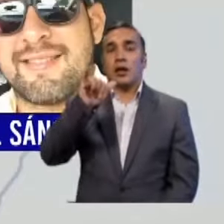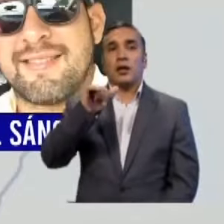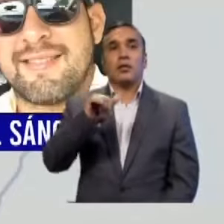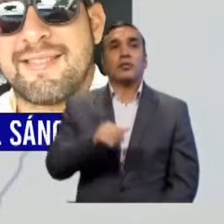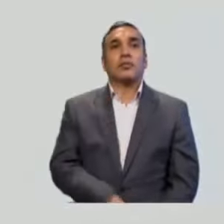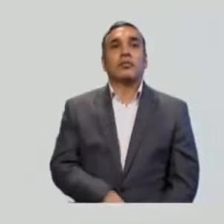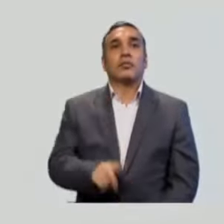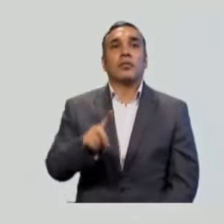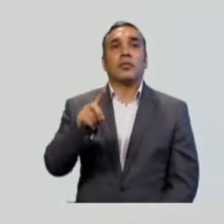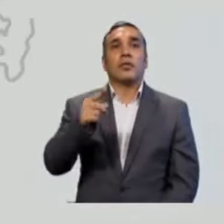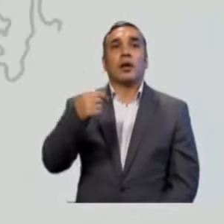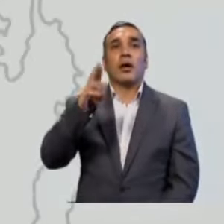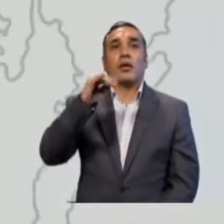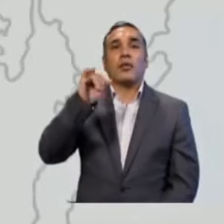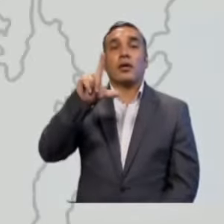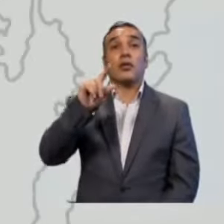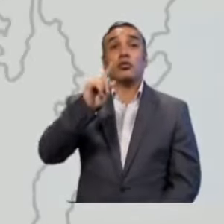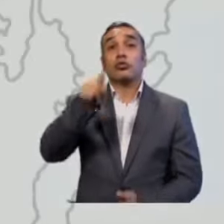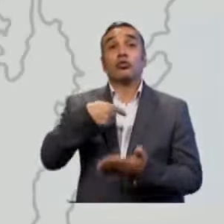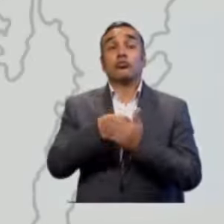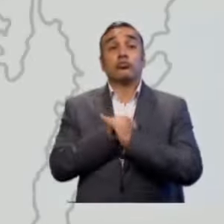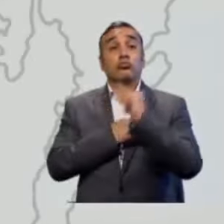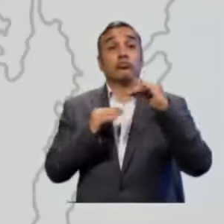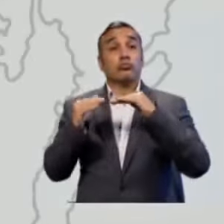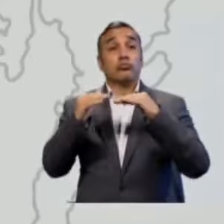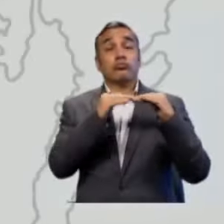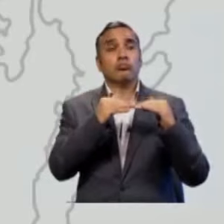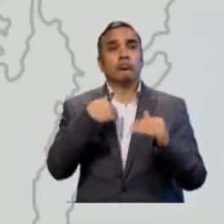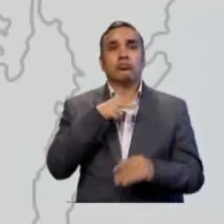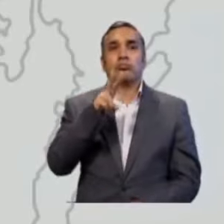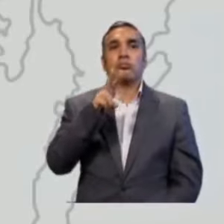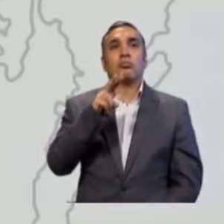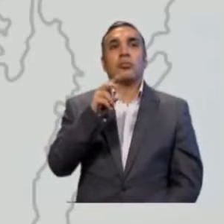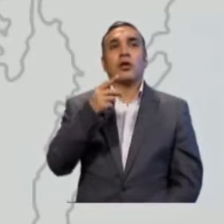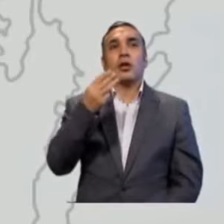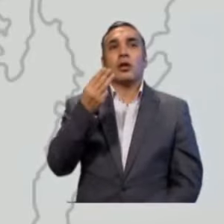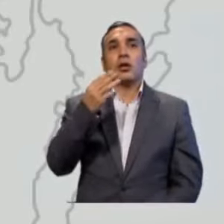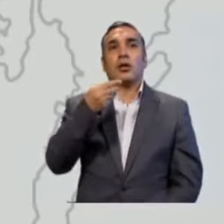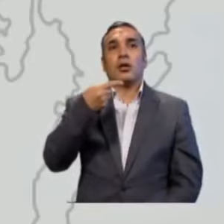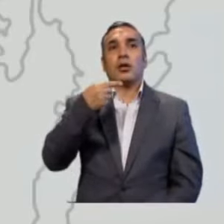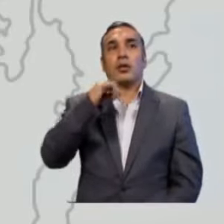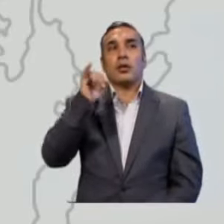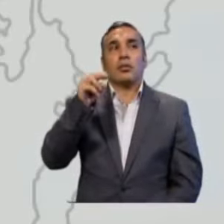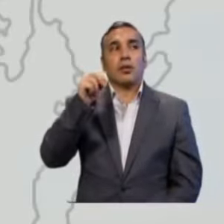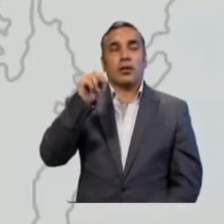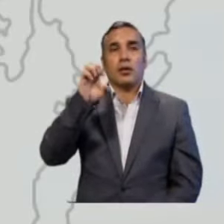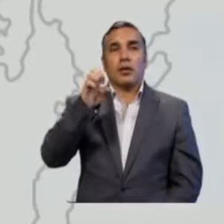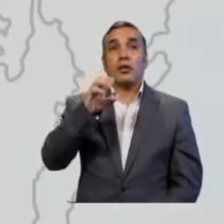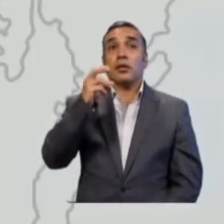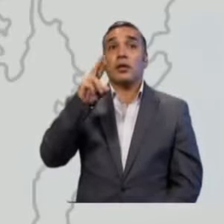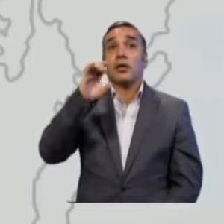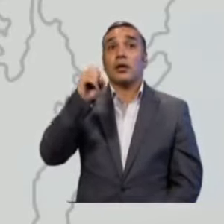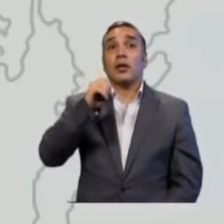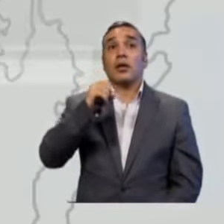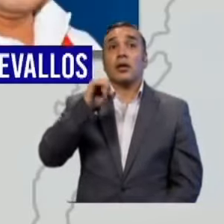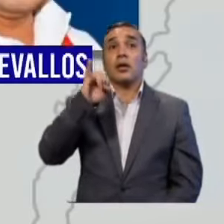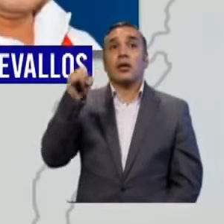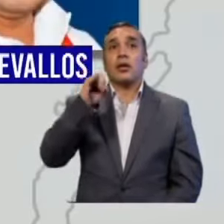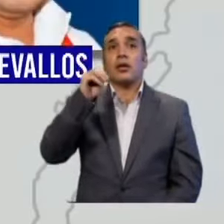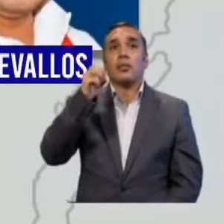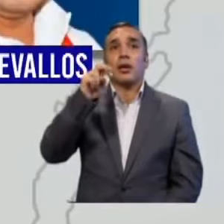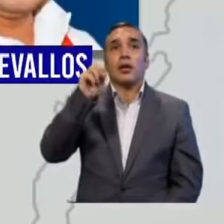Gabriel Sánchez. En Guayas, Izquierda Democrática tiene a Bella Jiménez y Jorge Jaramillo. Creo a Francisco Jiménez